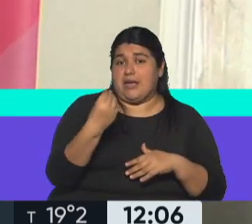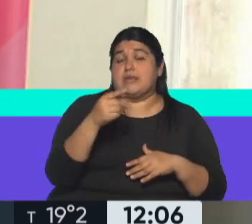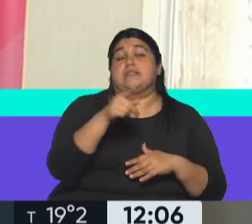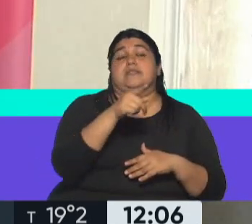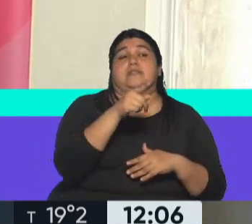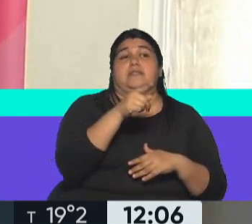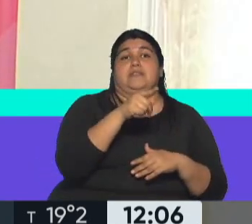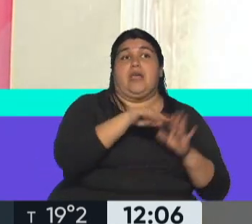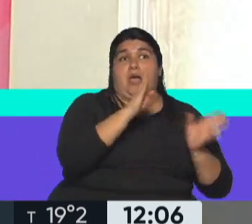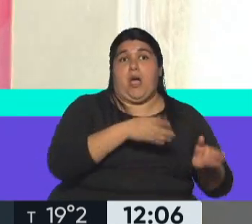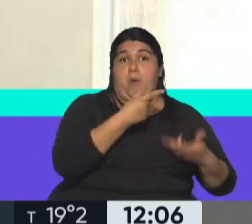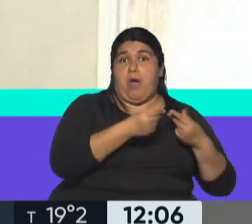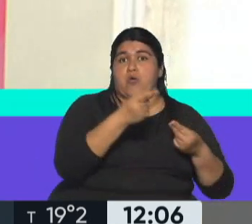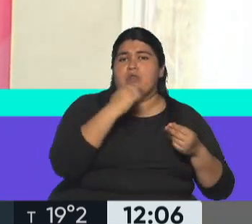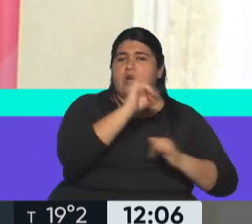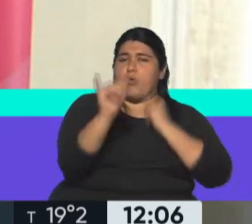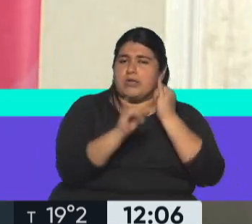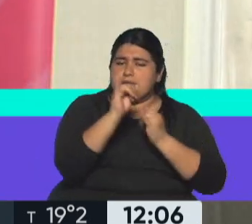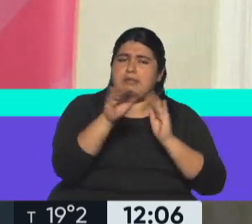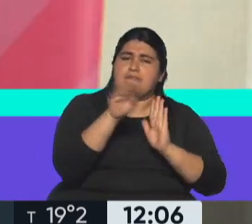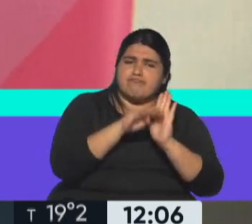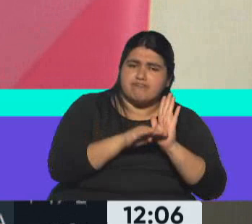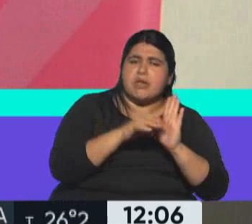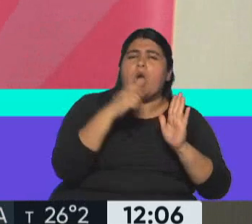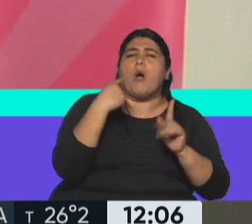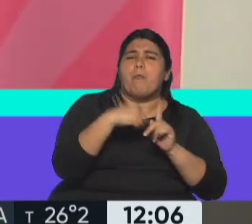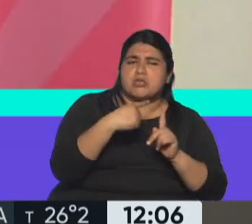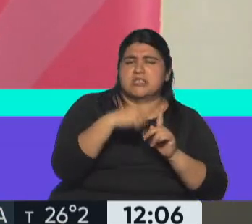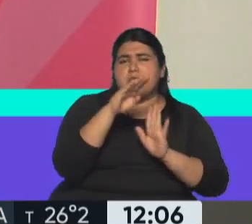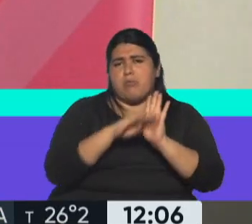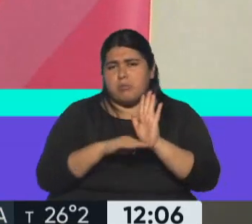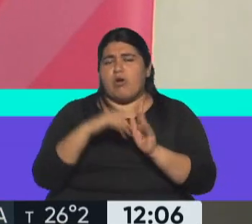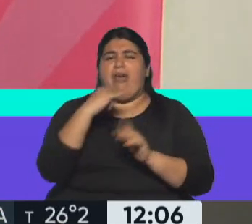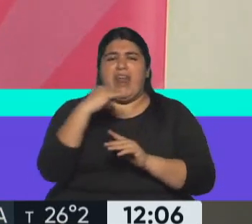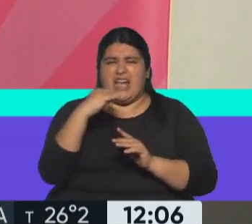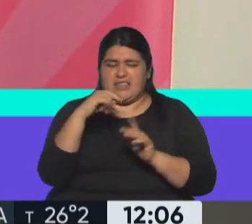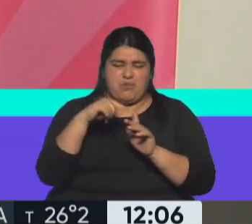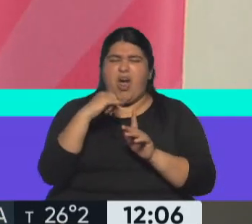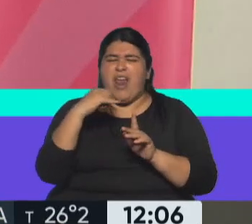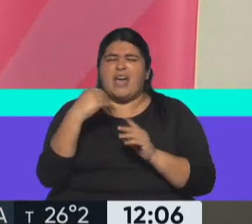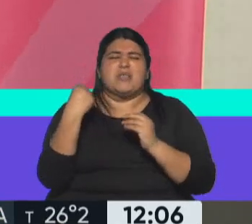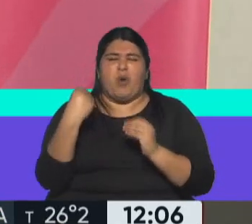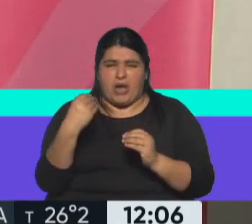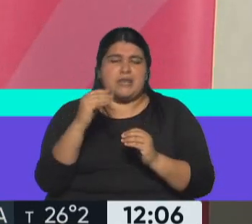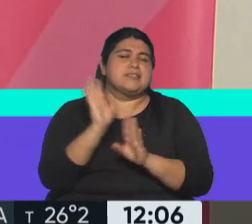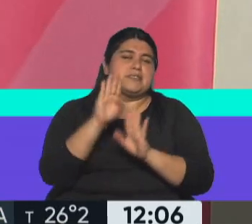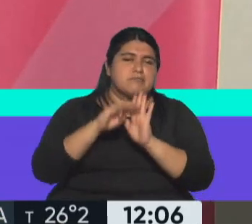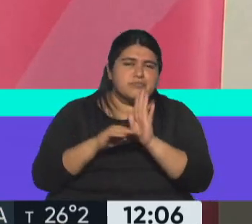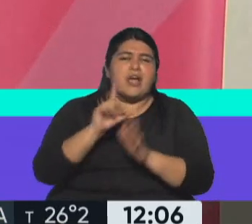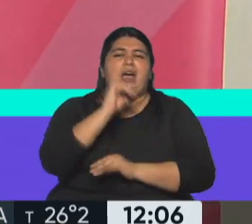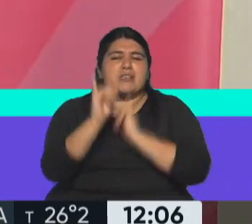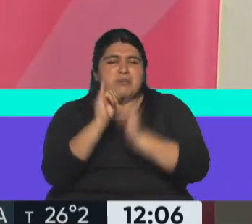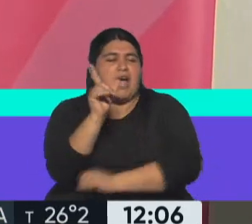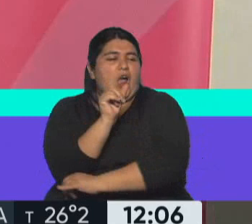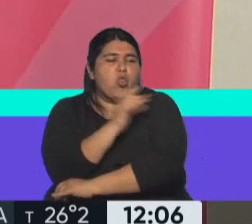los papás y a los chicos los pros y los contras. Contras no hay, por ejemplo, es cuidarlos, es si le duele el brazo, qué tienen que hacer, ponerle paños